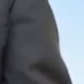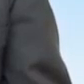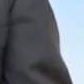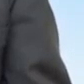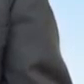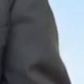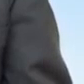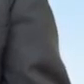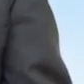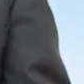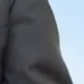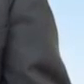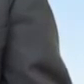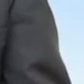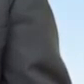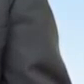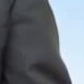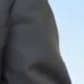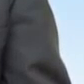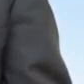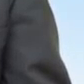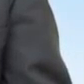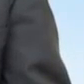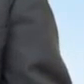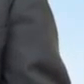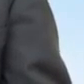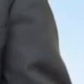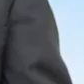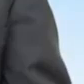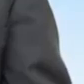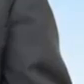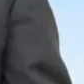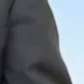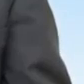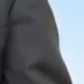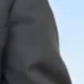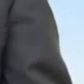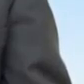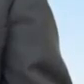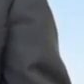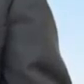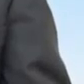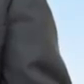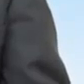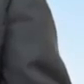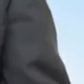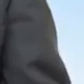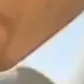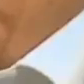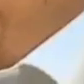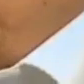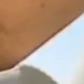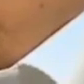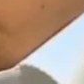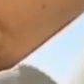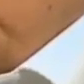típico fenómeno de aquellos que siembran vientos y cosechan tempestades. Cuando militamos juntos en